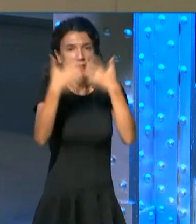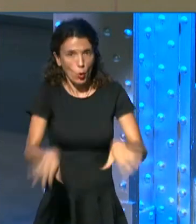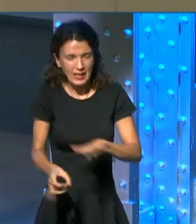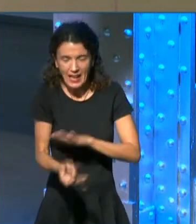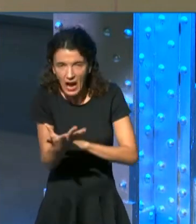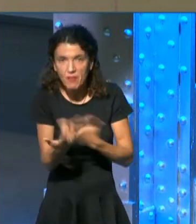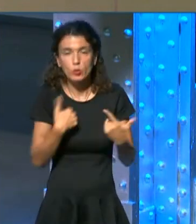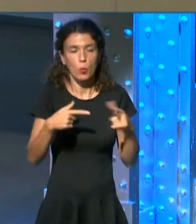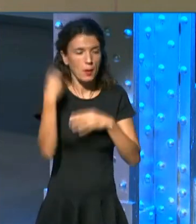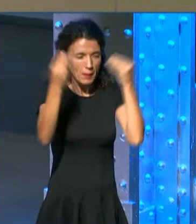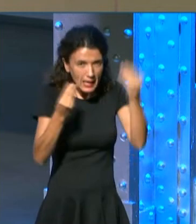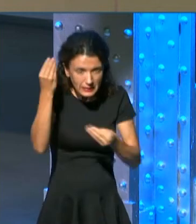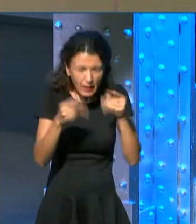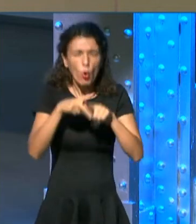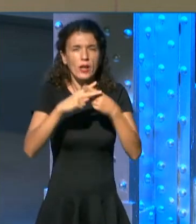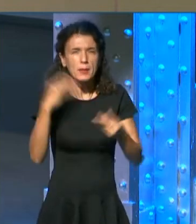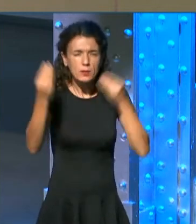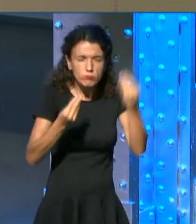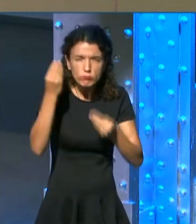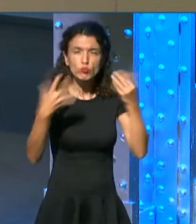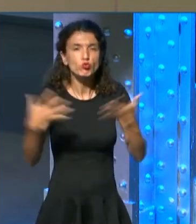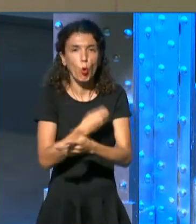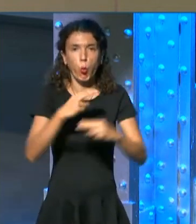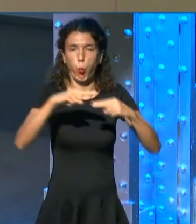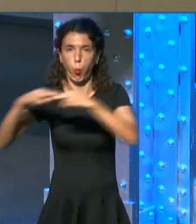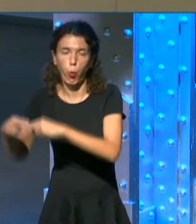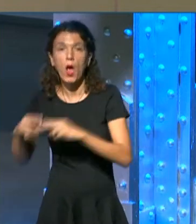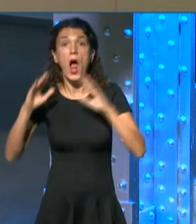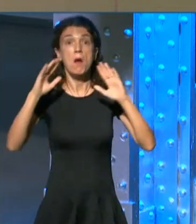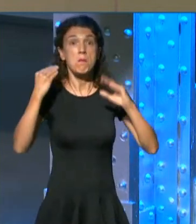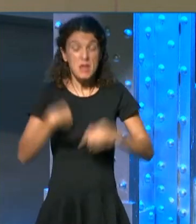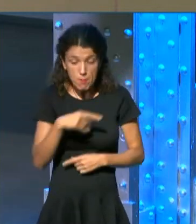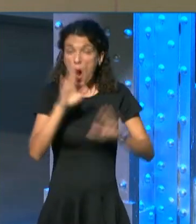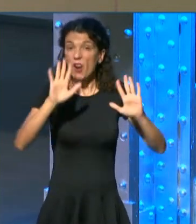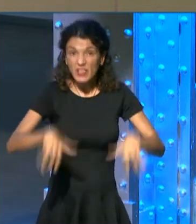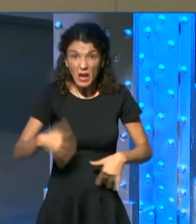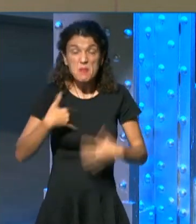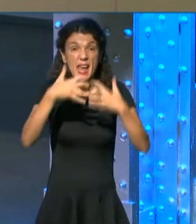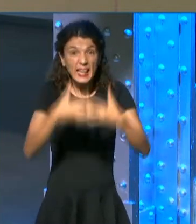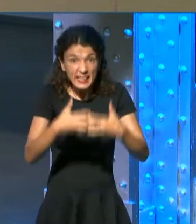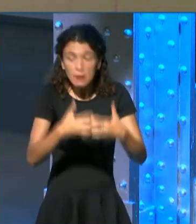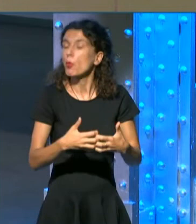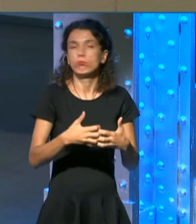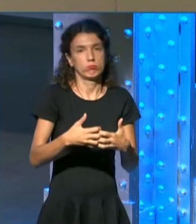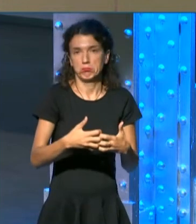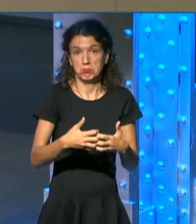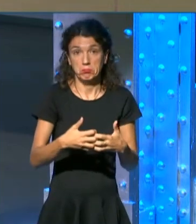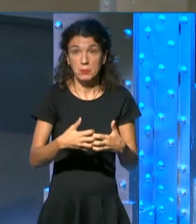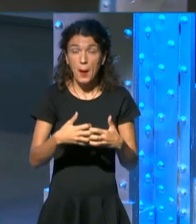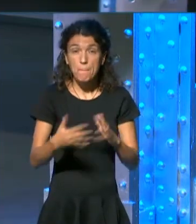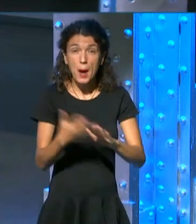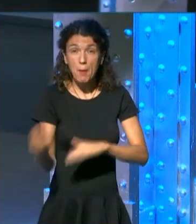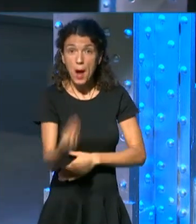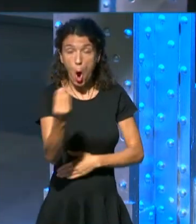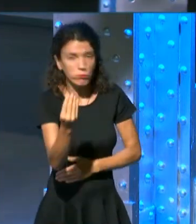estaba ahí enfrascado todo el día con la herramienta, montando absolutamente todo, y aún así, en nuestro equipo, no es que no fueran las cosas mejor, ¿vale?